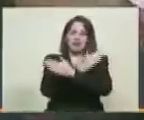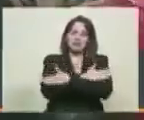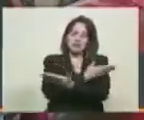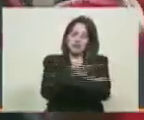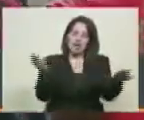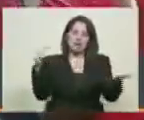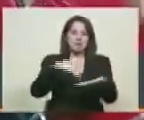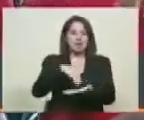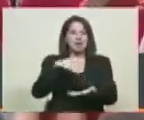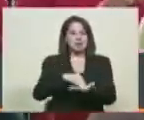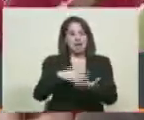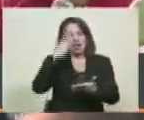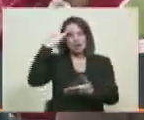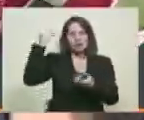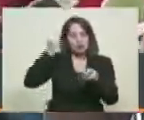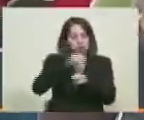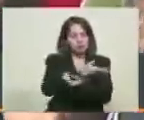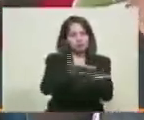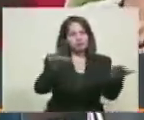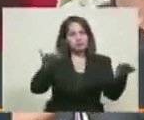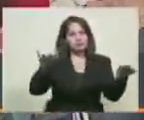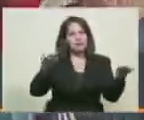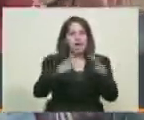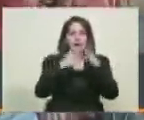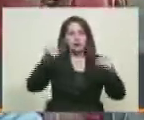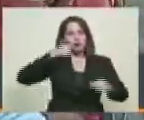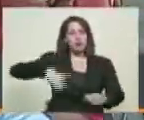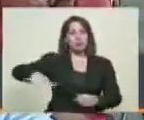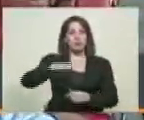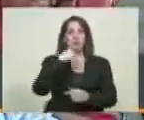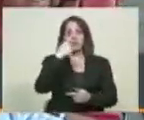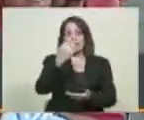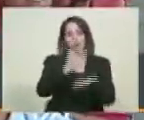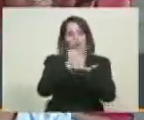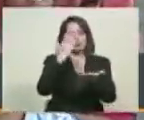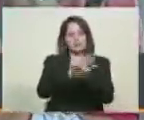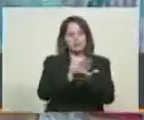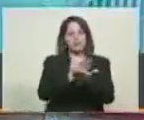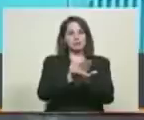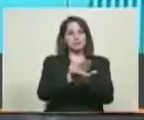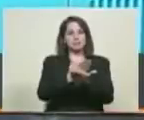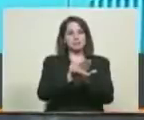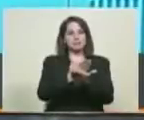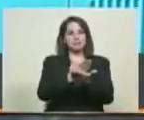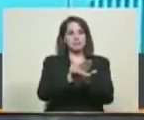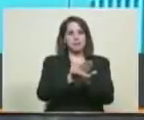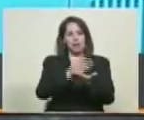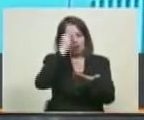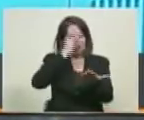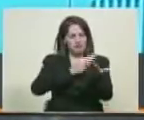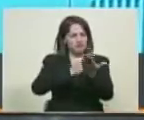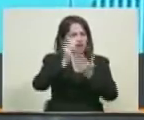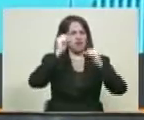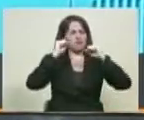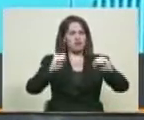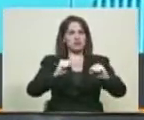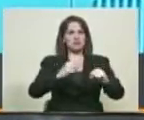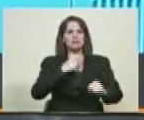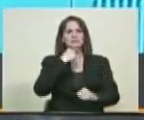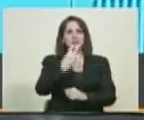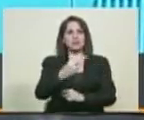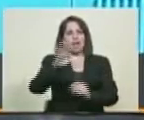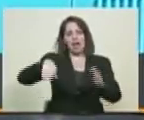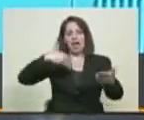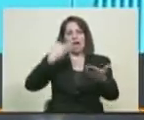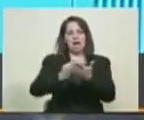Miranda. Que Dios bendiga a nuestro pueblo. Y digamos siempre, con mucha fe y mucha fuerza,